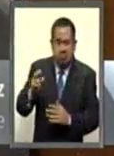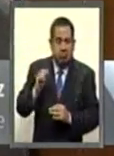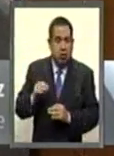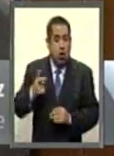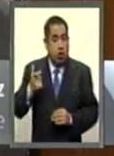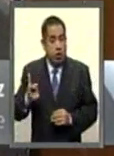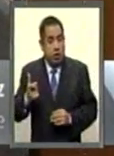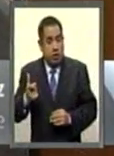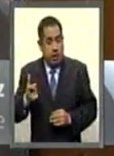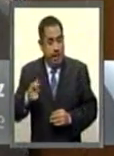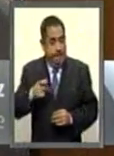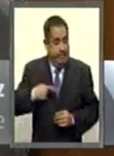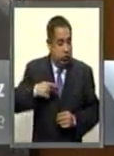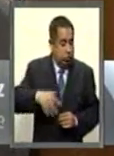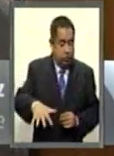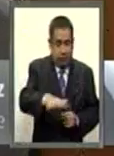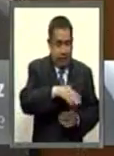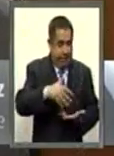dinero proveniente del pueblo